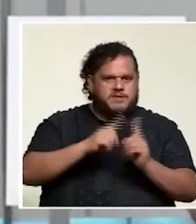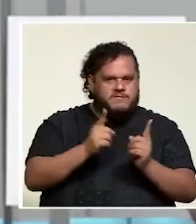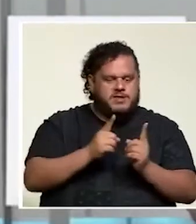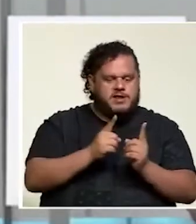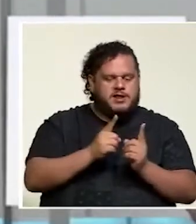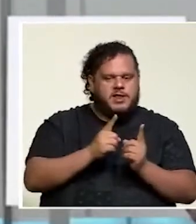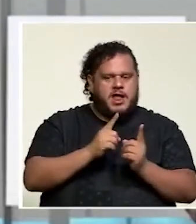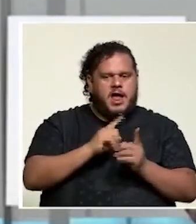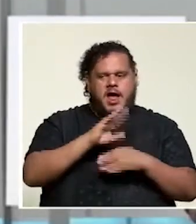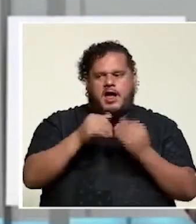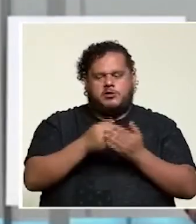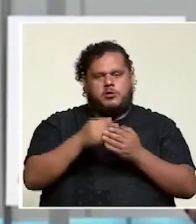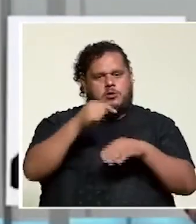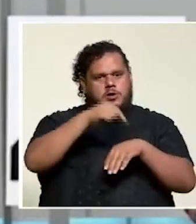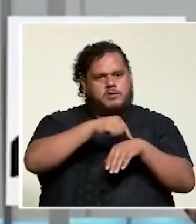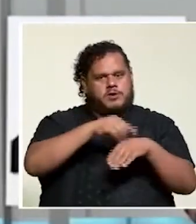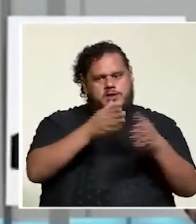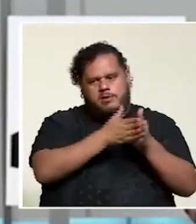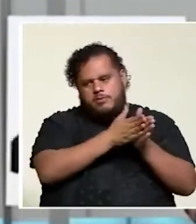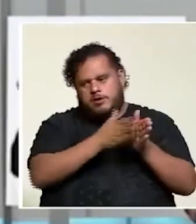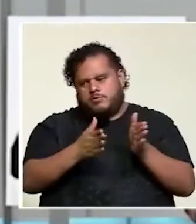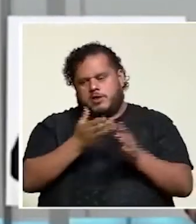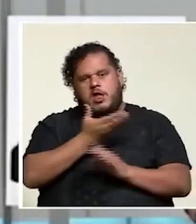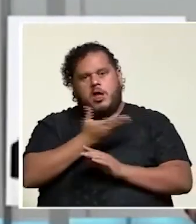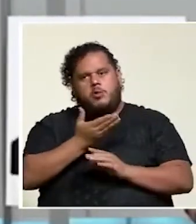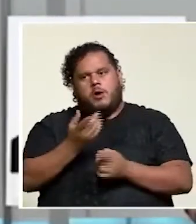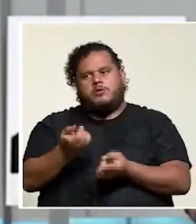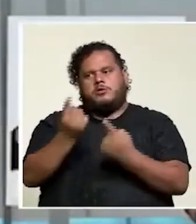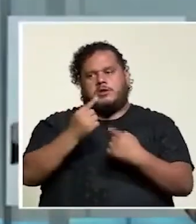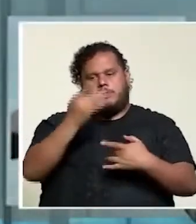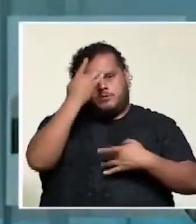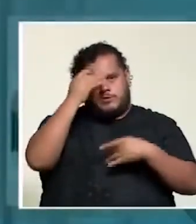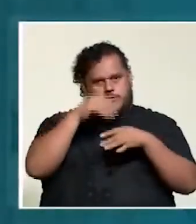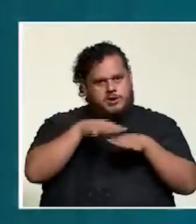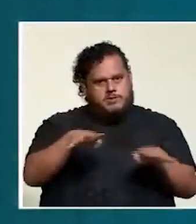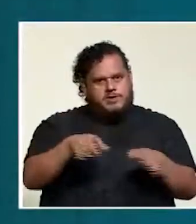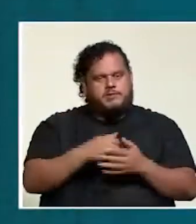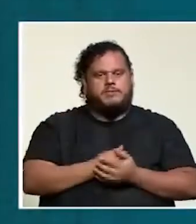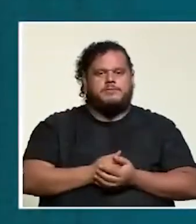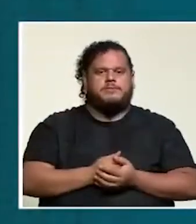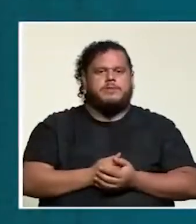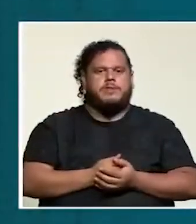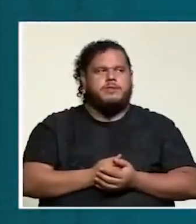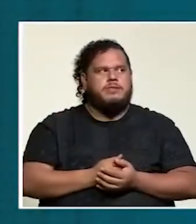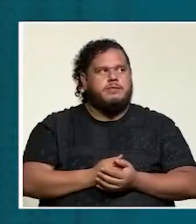que fue el tiempo posterior cuando se nos vino la pandemia.